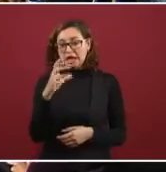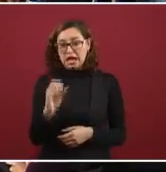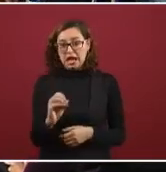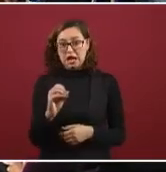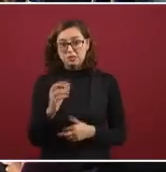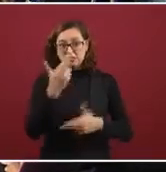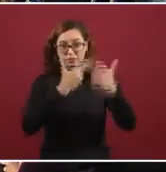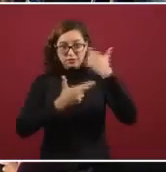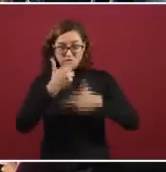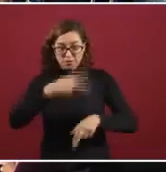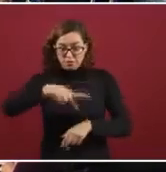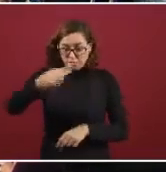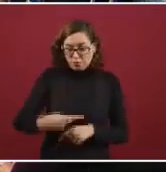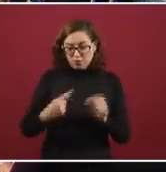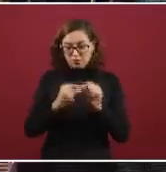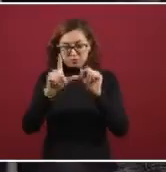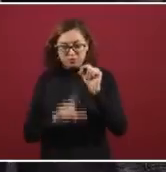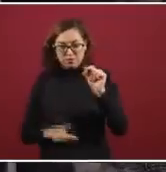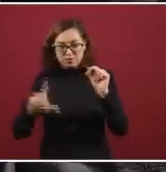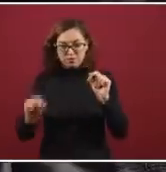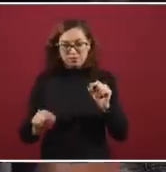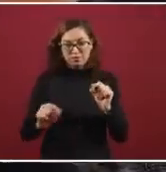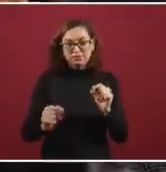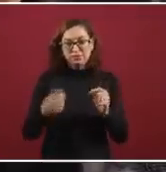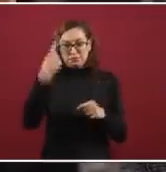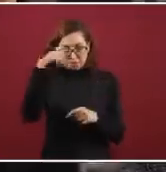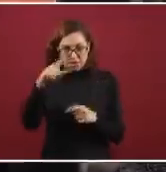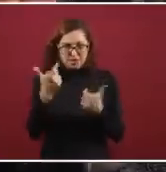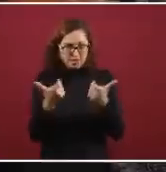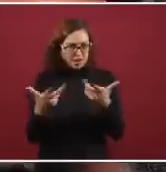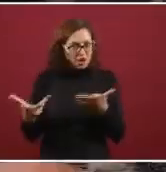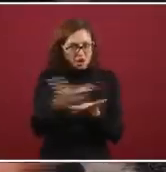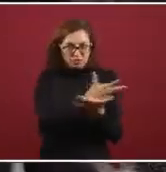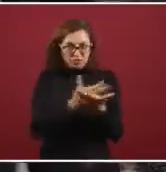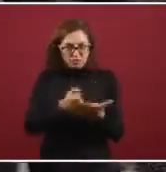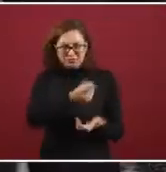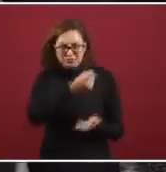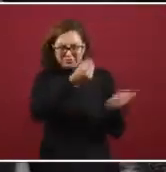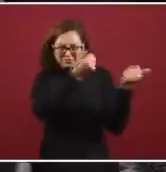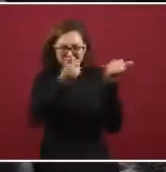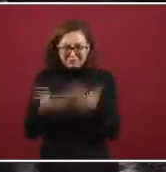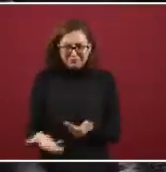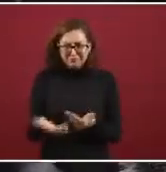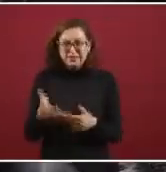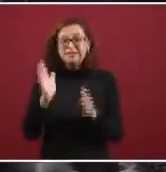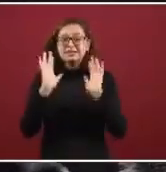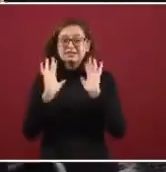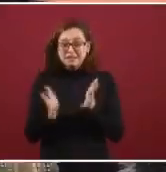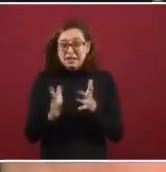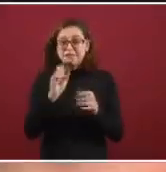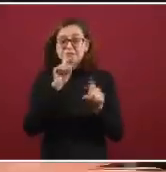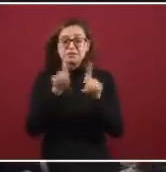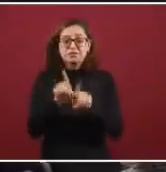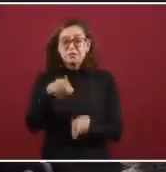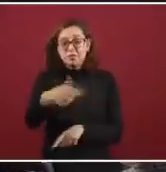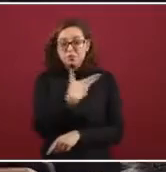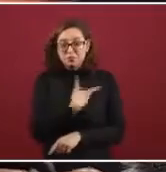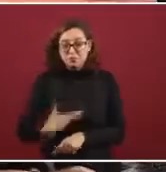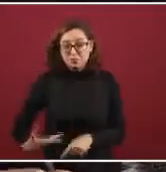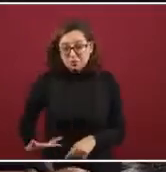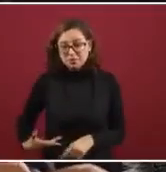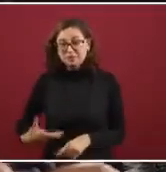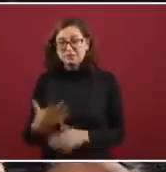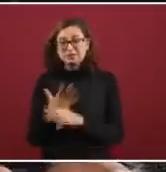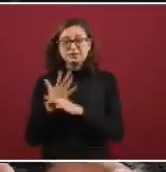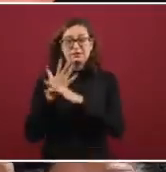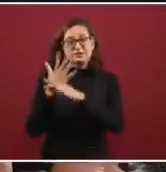Y además, ya el señor presidente habló de las malas condiciones, de las condiciones infrahumanas, casi como